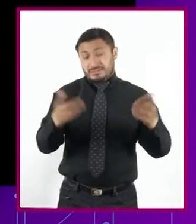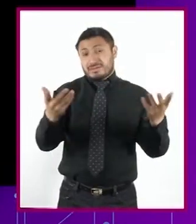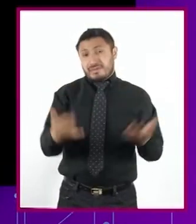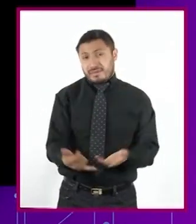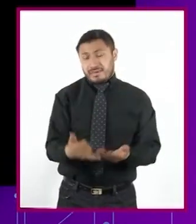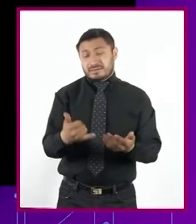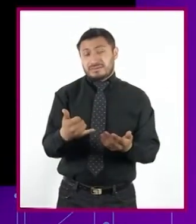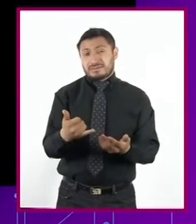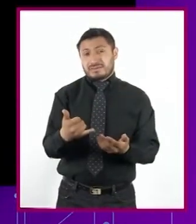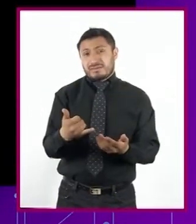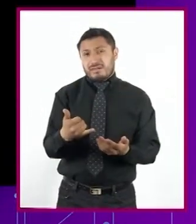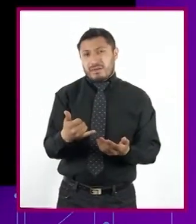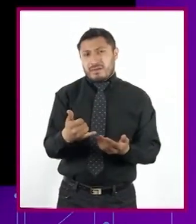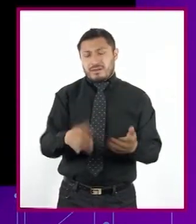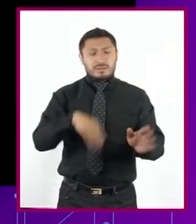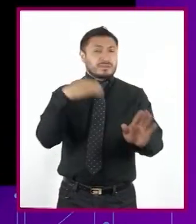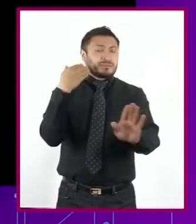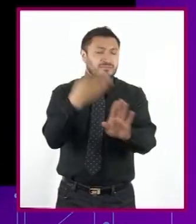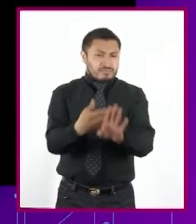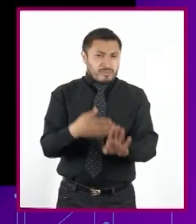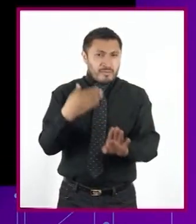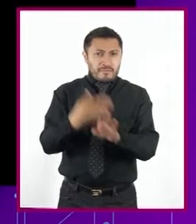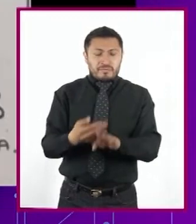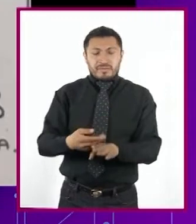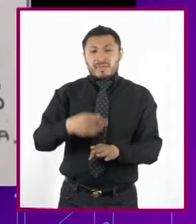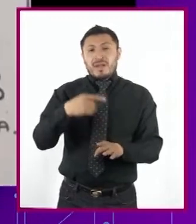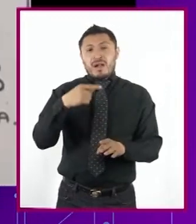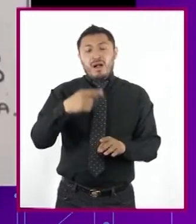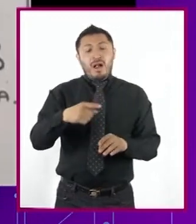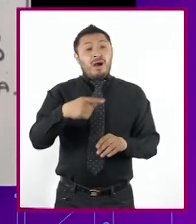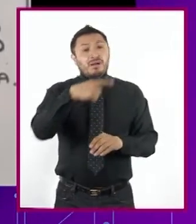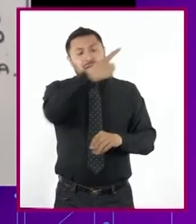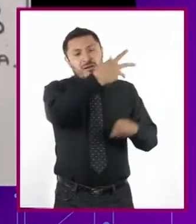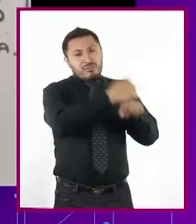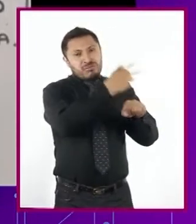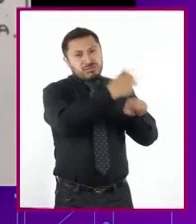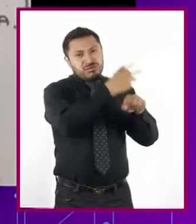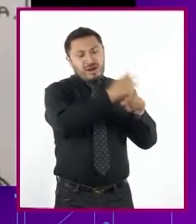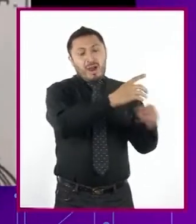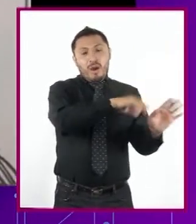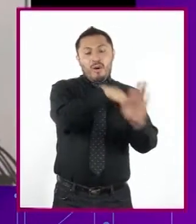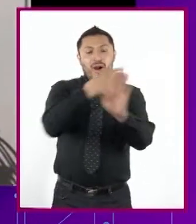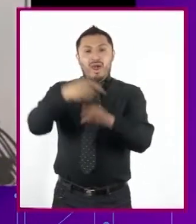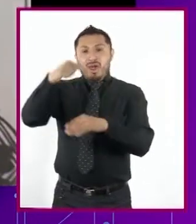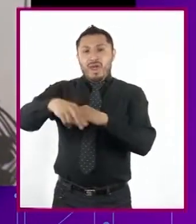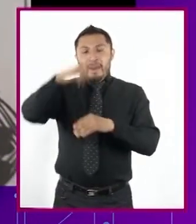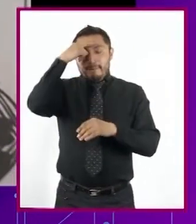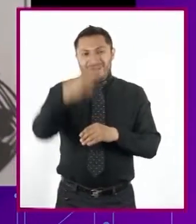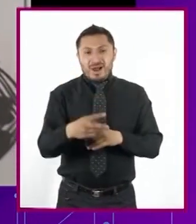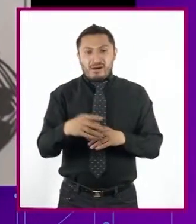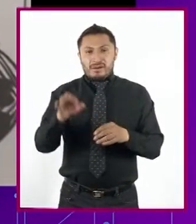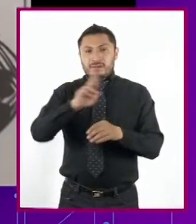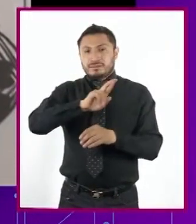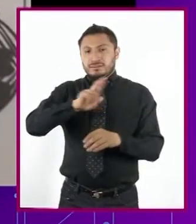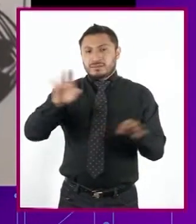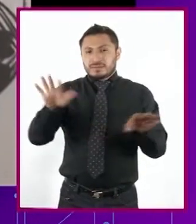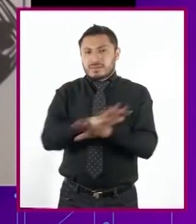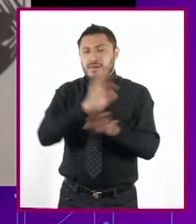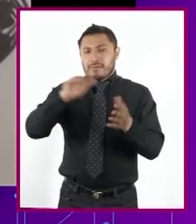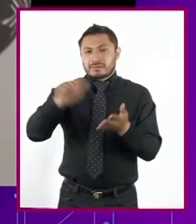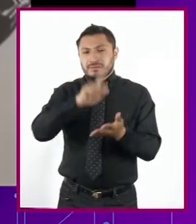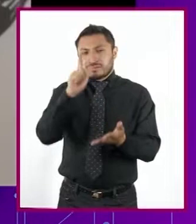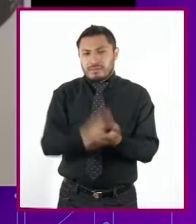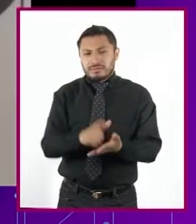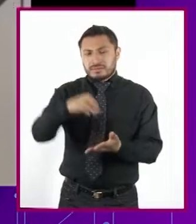y ataques diplomáticos dirigidos por el embajador de los Estados Unidos. Las reformas maderistas incomodaron a